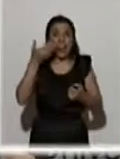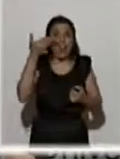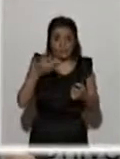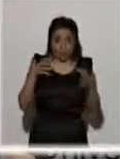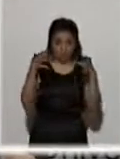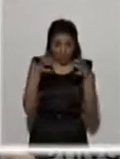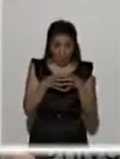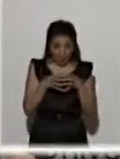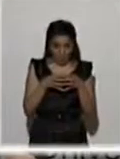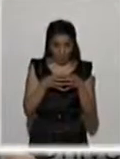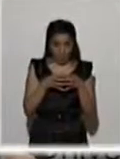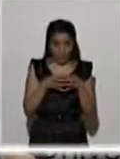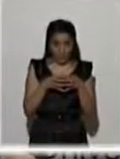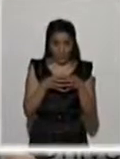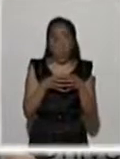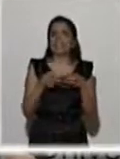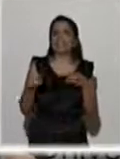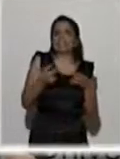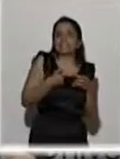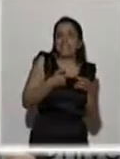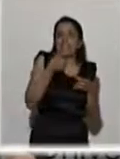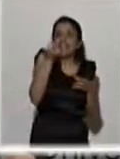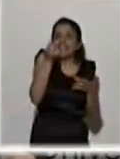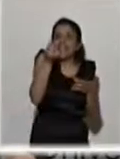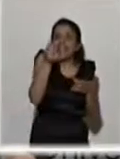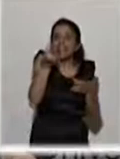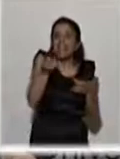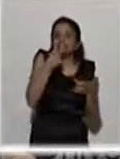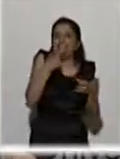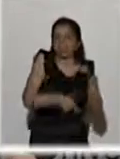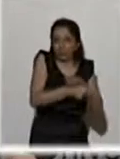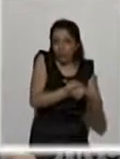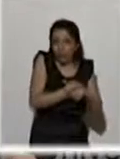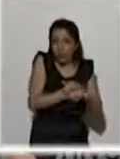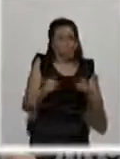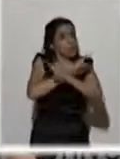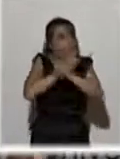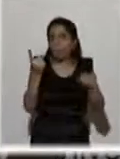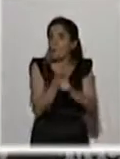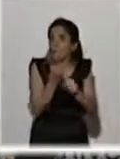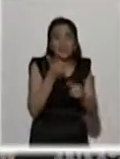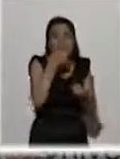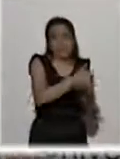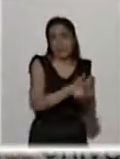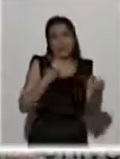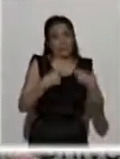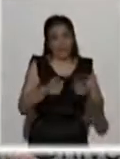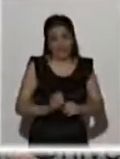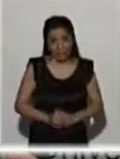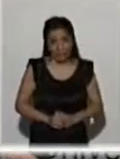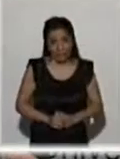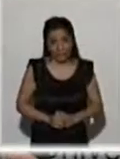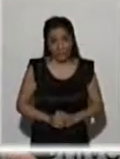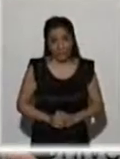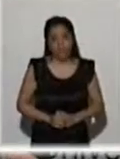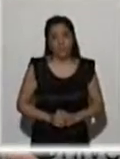no participa más en la política de Córdoba. Desbarate las cocinas de cocaína con funcionarios judiciales en los procedimientos. Vaya usted mismo si hace